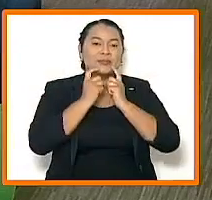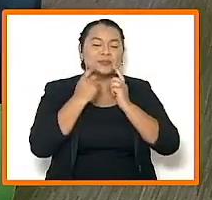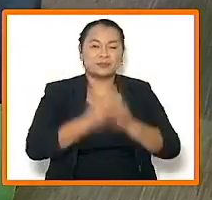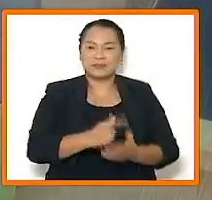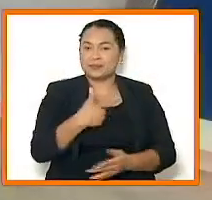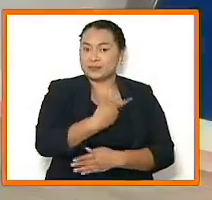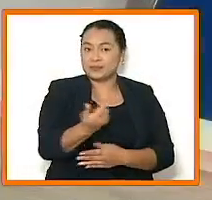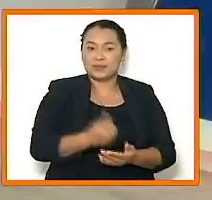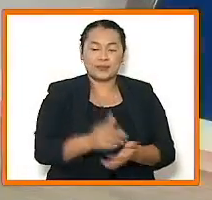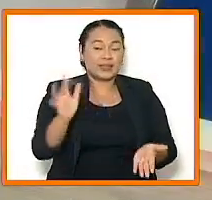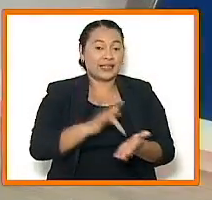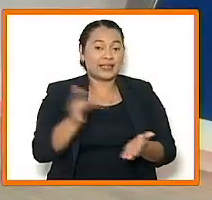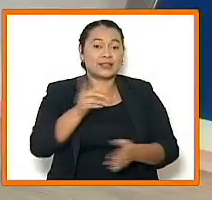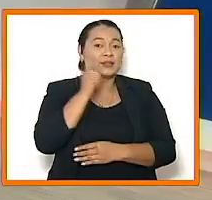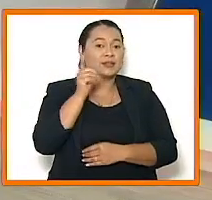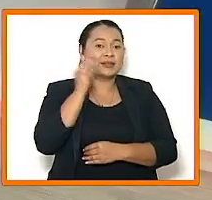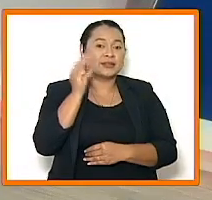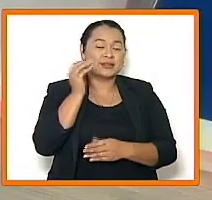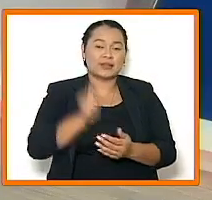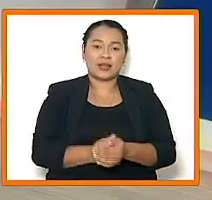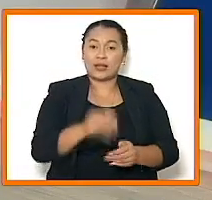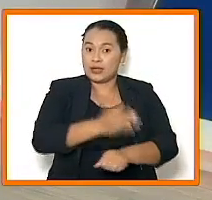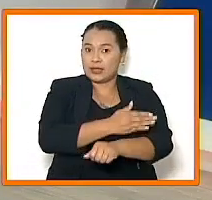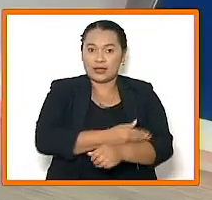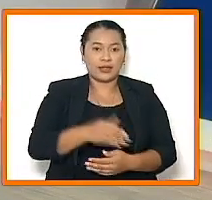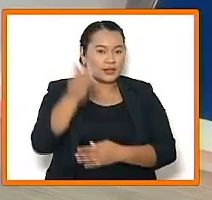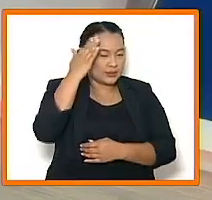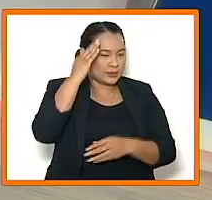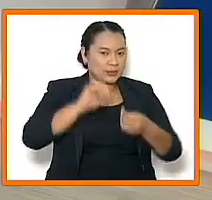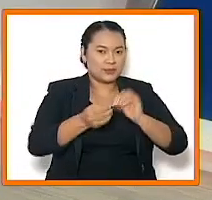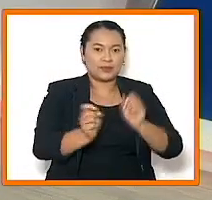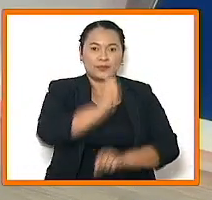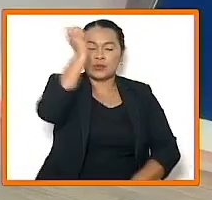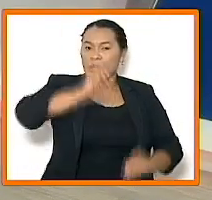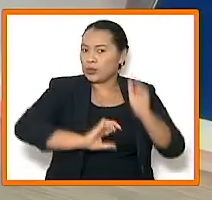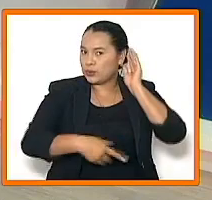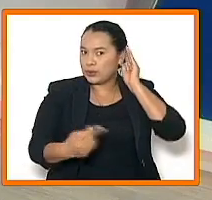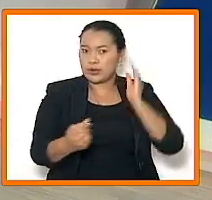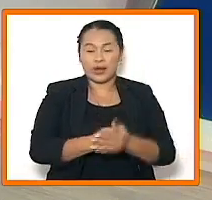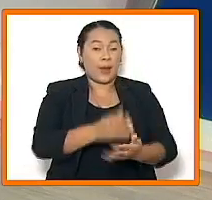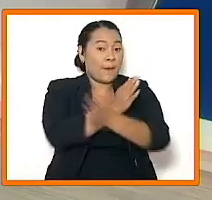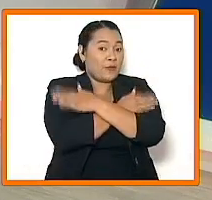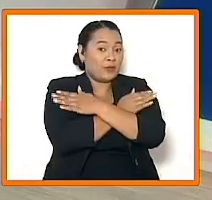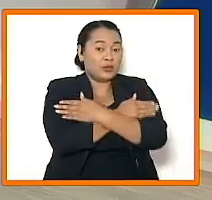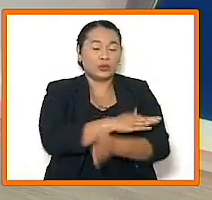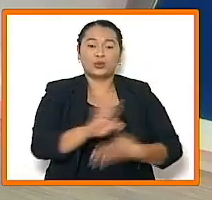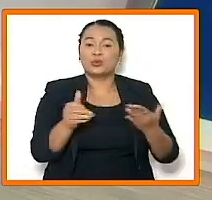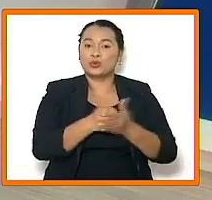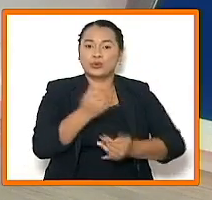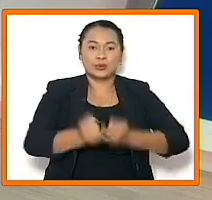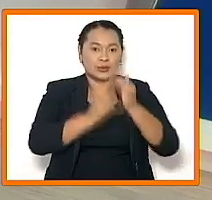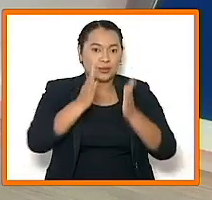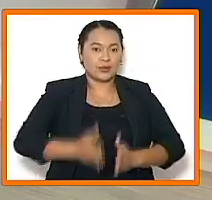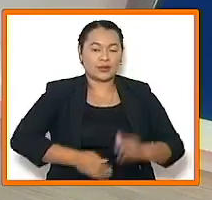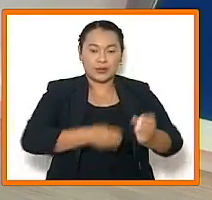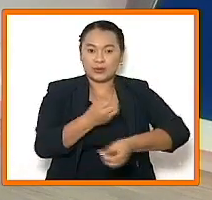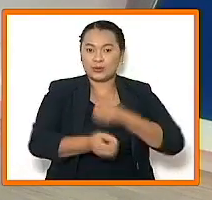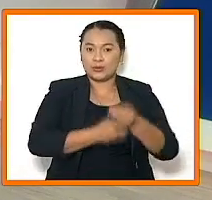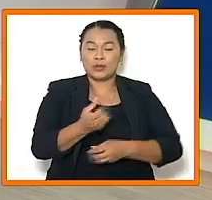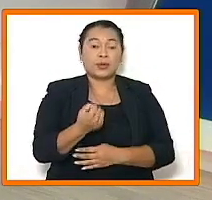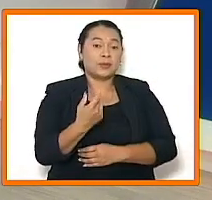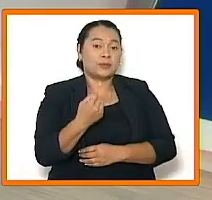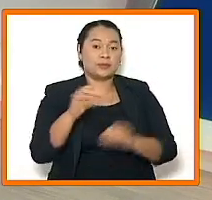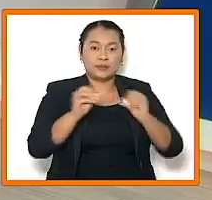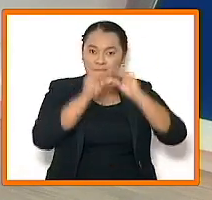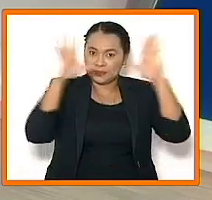Así es, pero antes de conocer el número favorecido para Diaria, queremos felicitar a nuestros queridos jugadores del sorteo de las 11 de la mañana, que soñaron y ganaron con